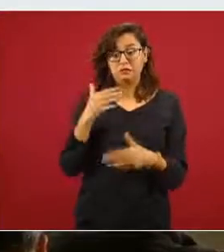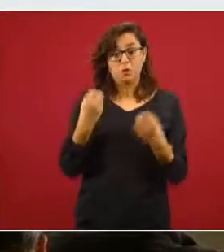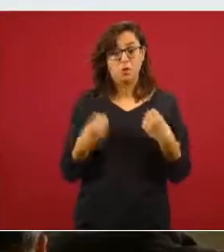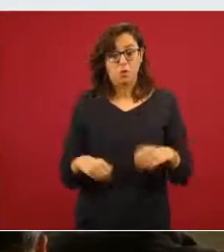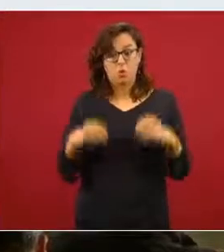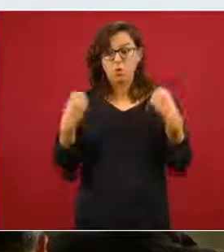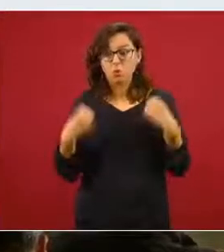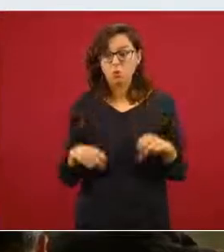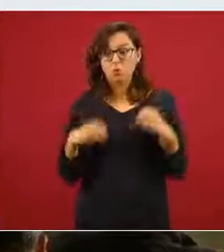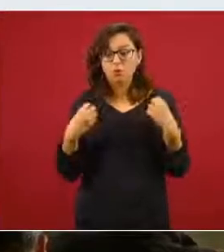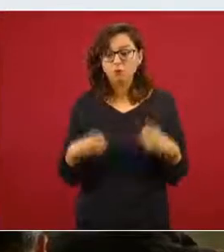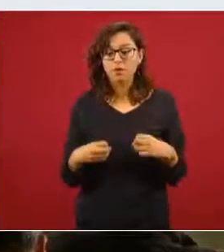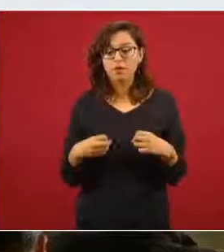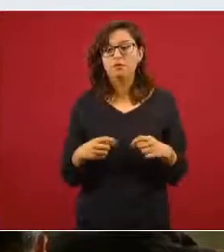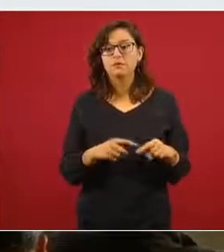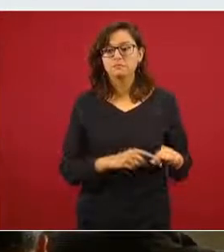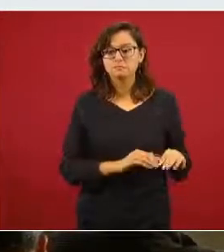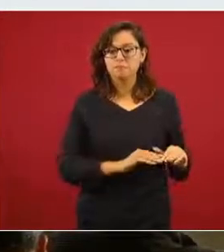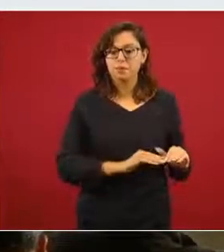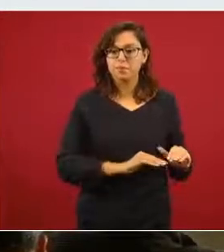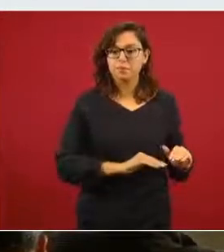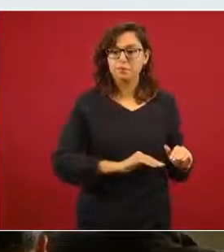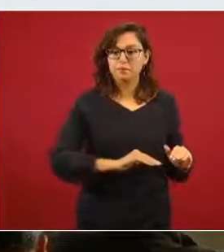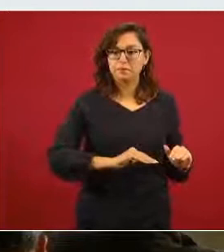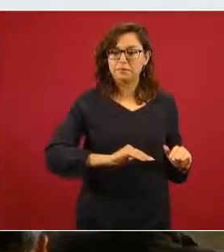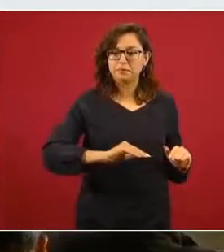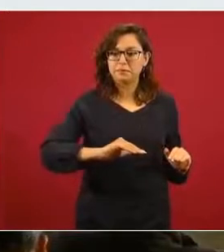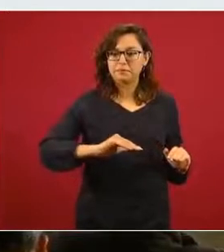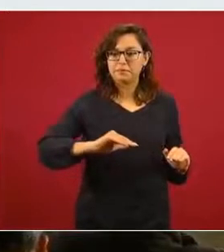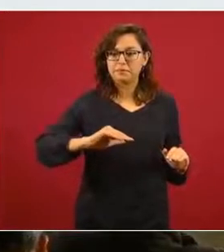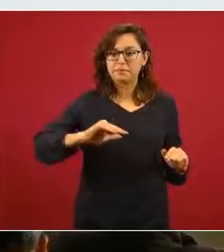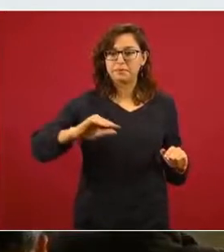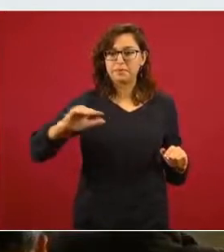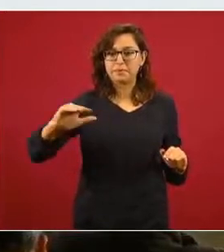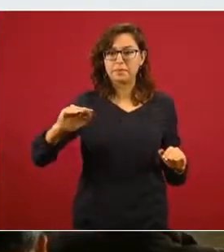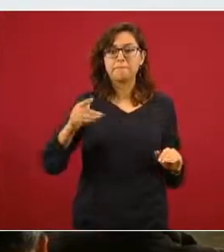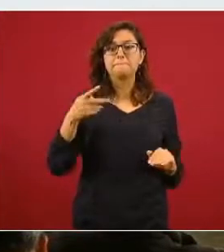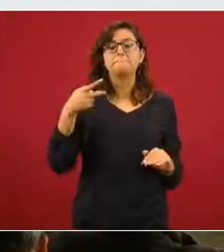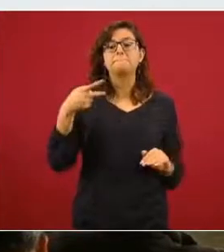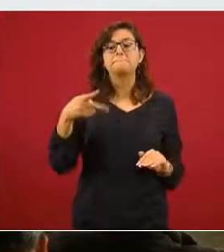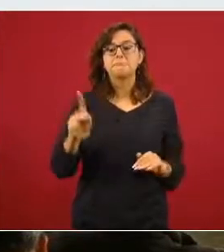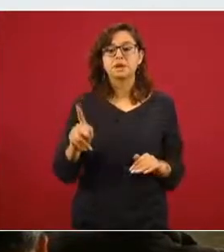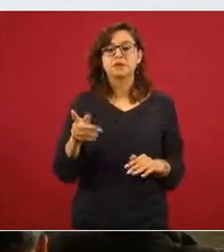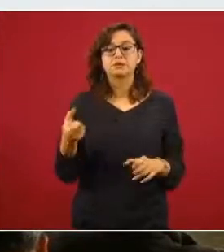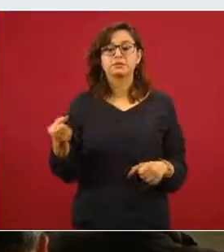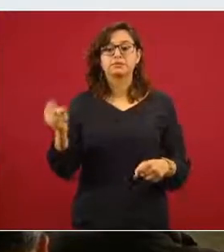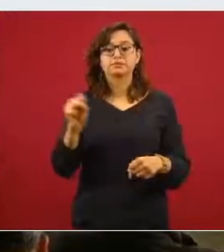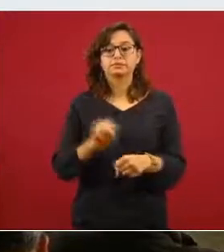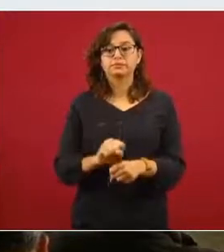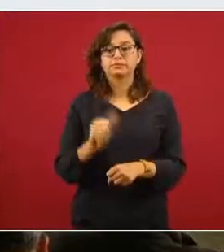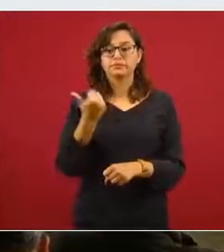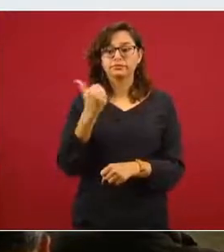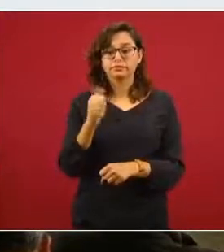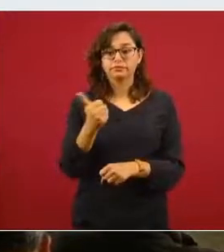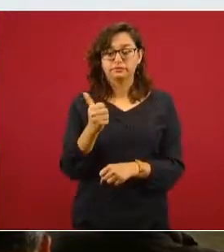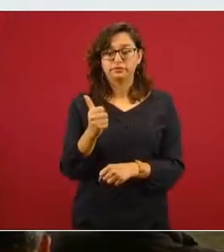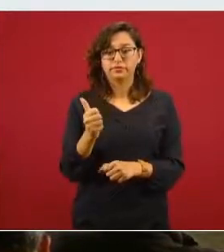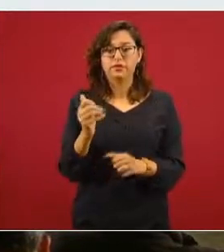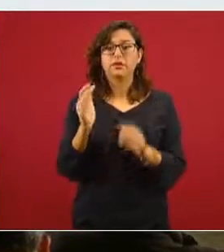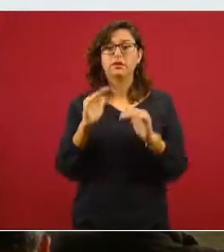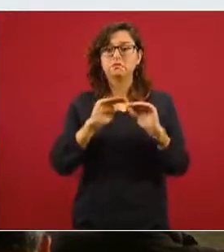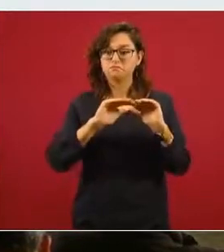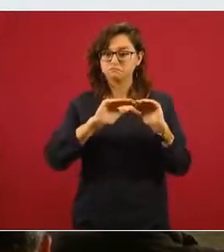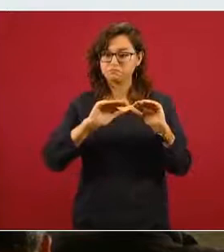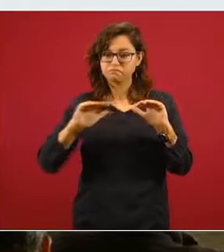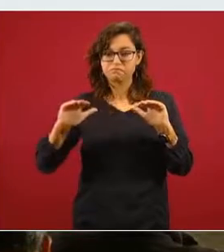Potosí, porque siguieron ascendiendo el número de ingresos, pero en la primera semana de agosto se